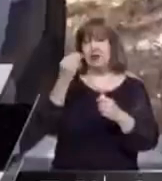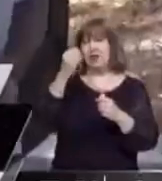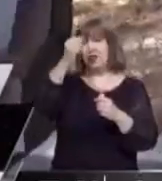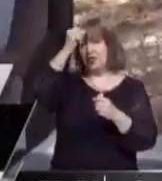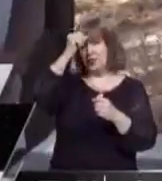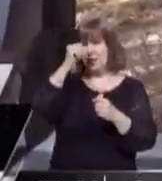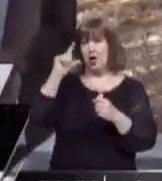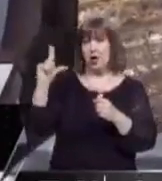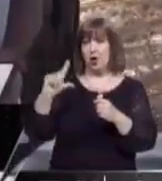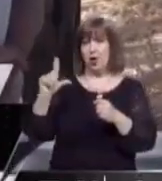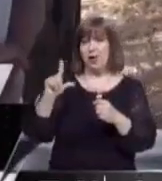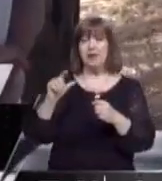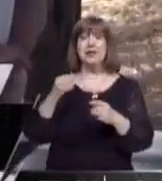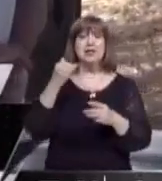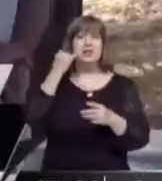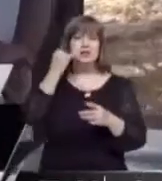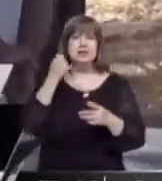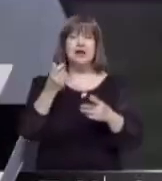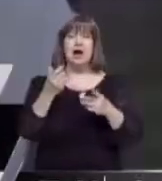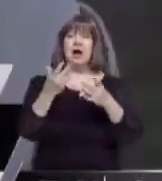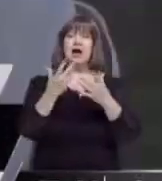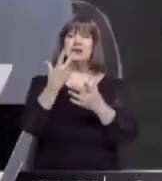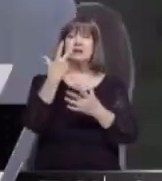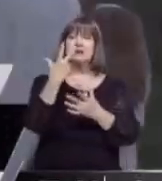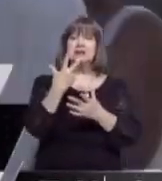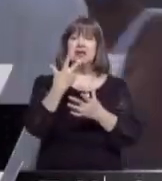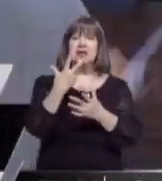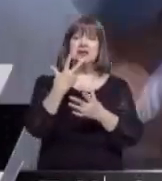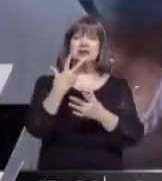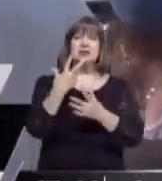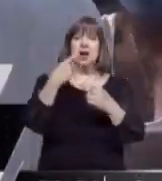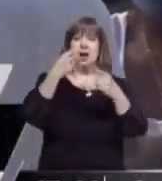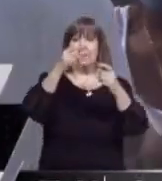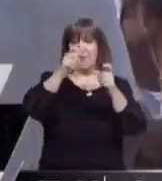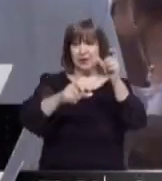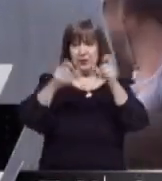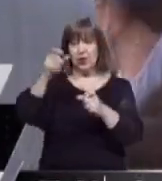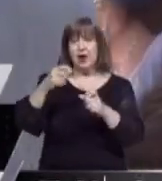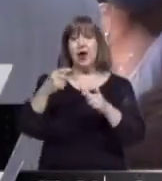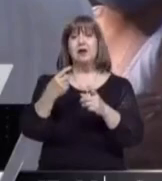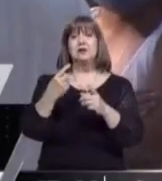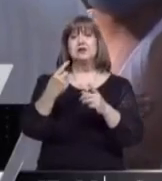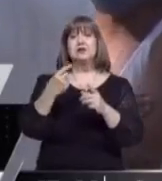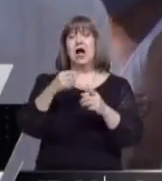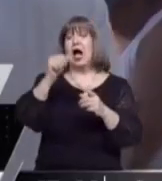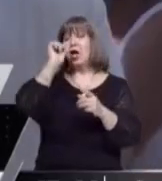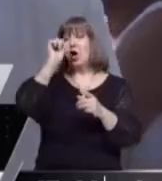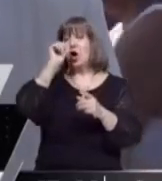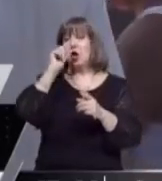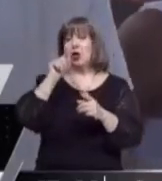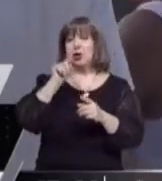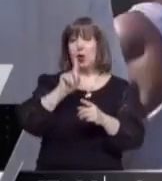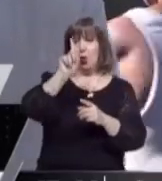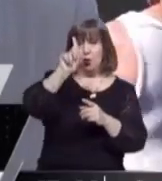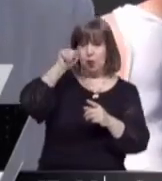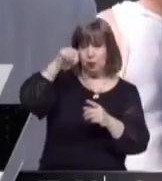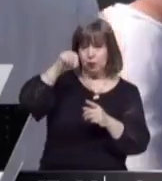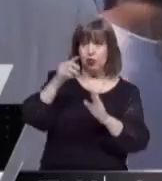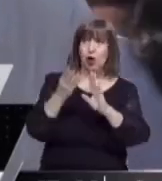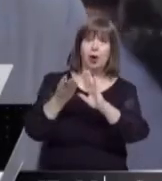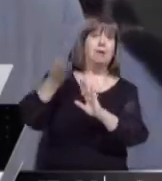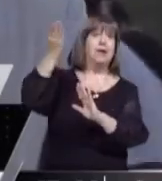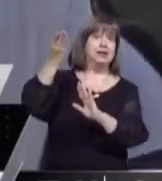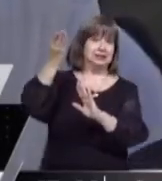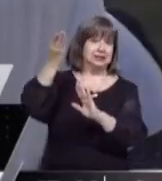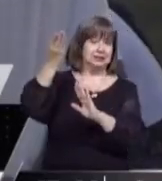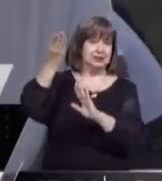un parámetro, hemos tenido casi 3 casos por día de alcoholemias superiores a 1, ¿sí? Muchas detectadas